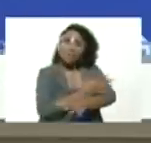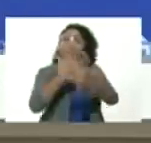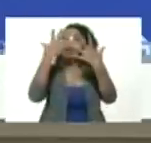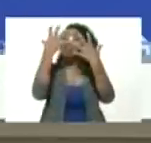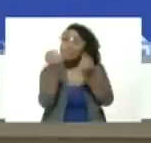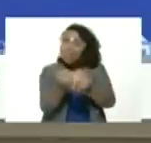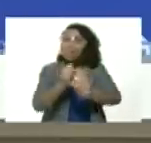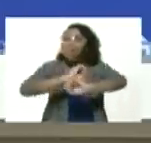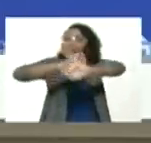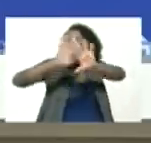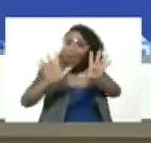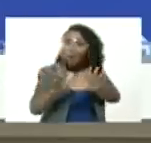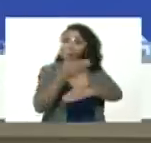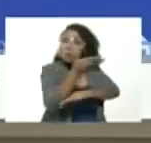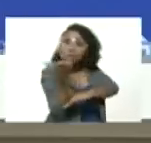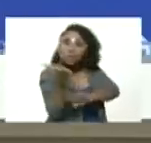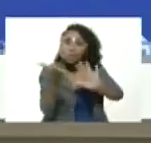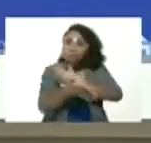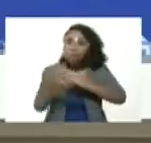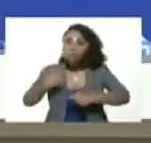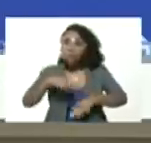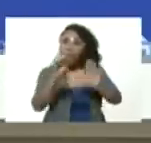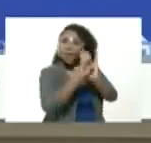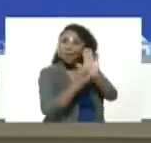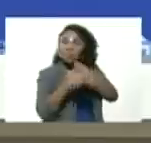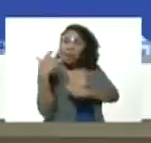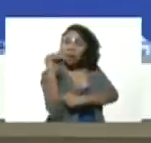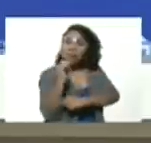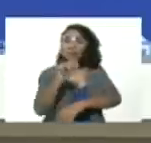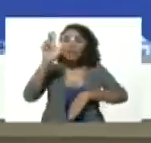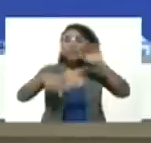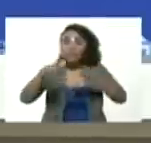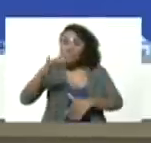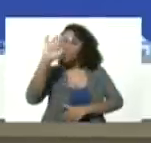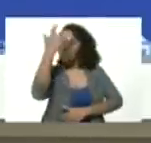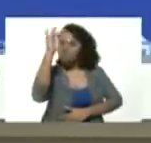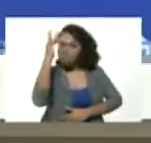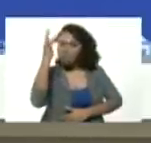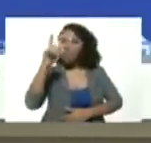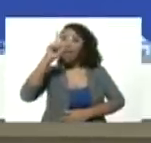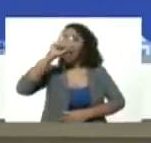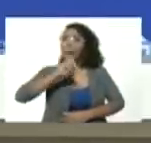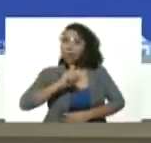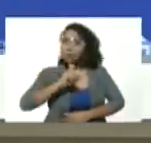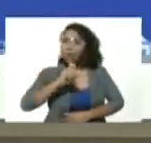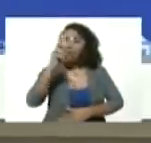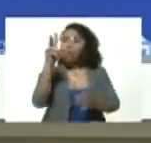en qué etapa nos encontramos. El 13 de febrero del año